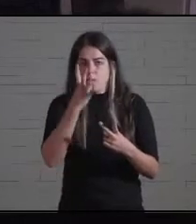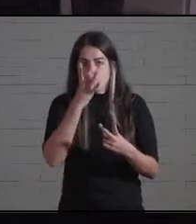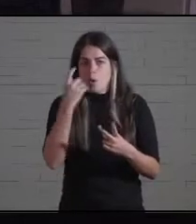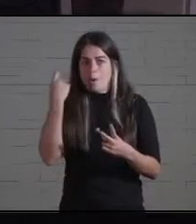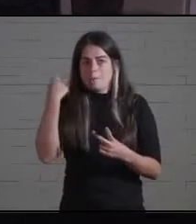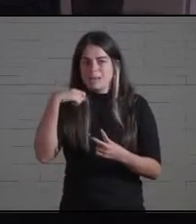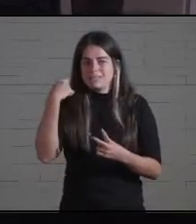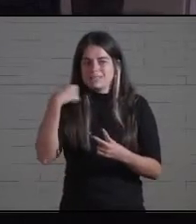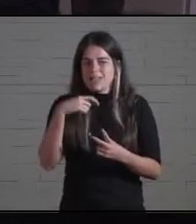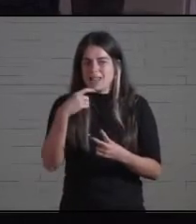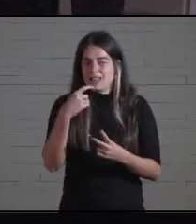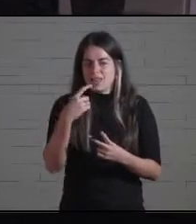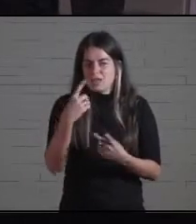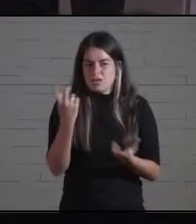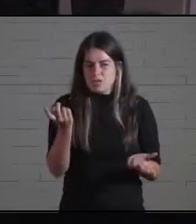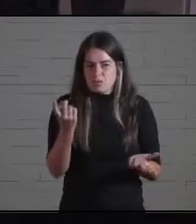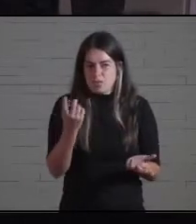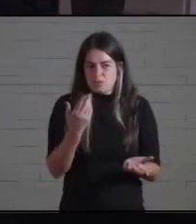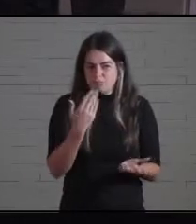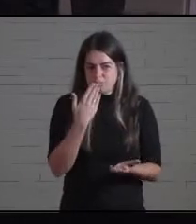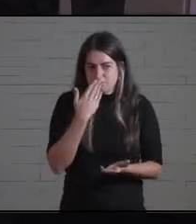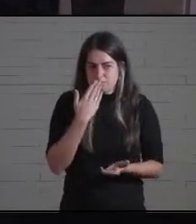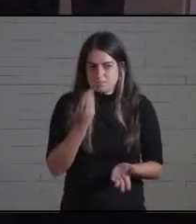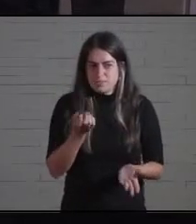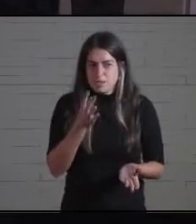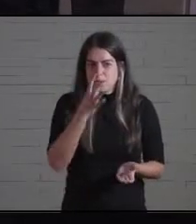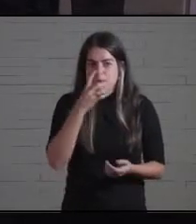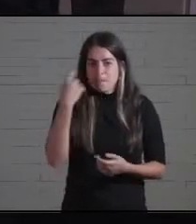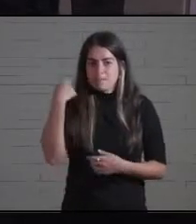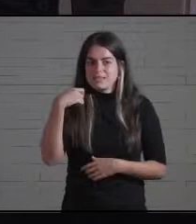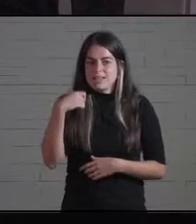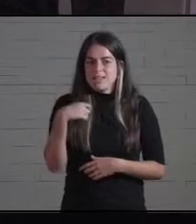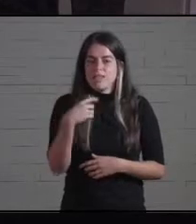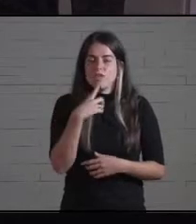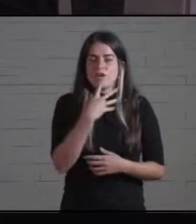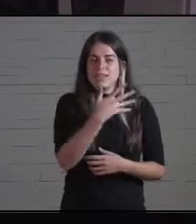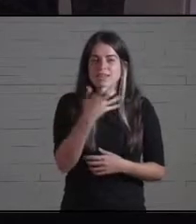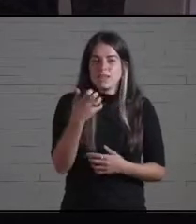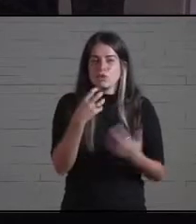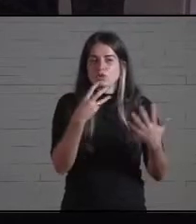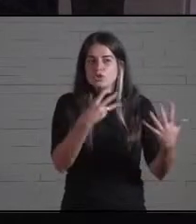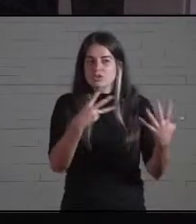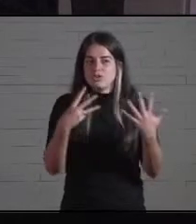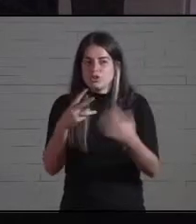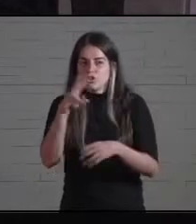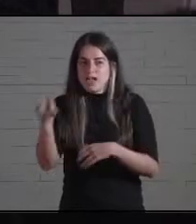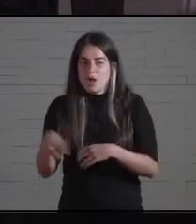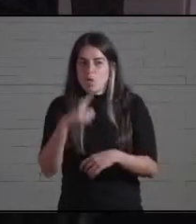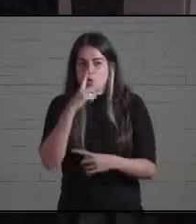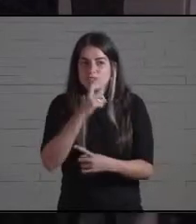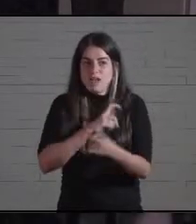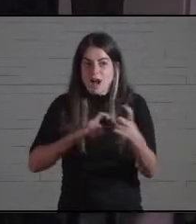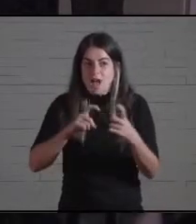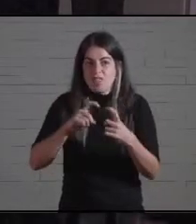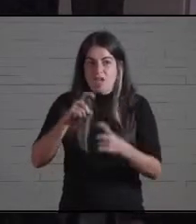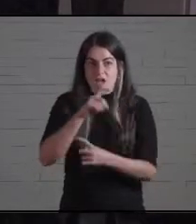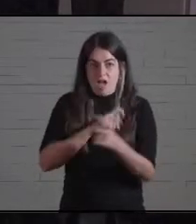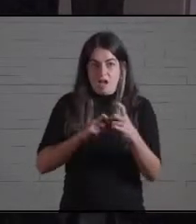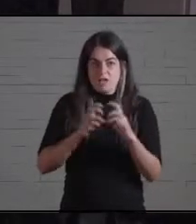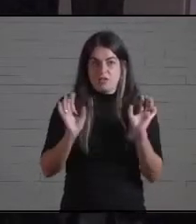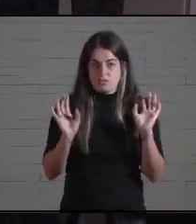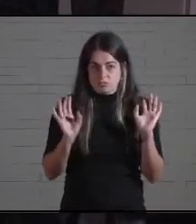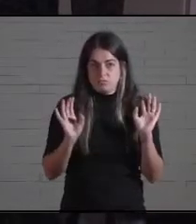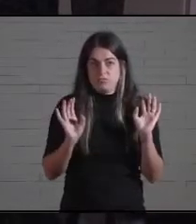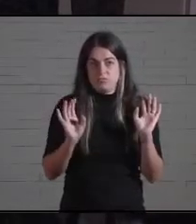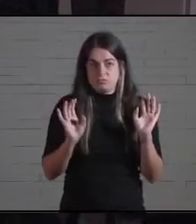ridícula, porque teníamos una prestación de 588 euros al año, después